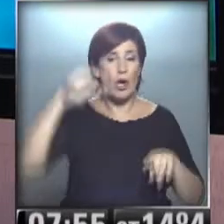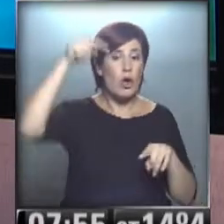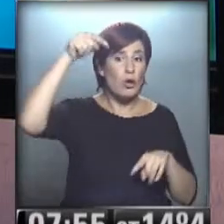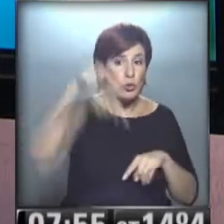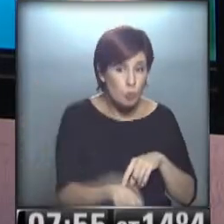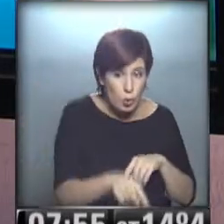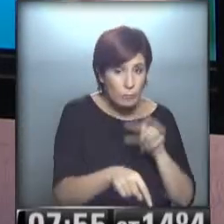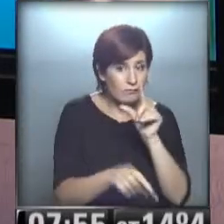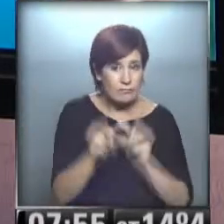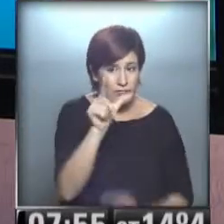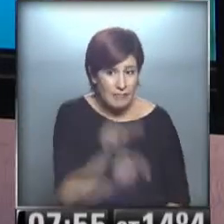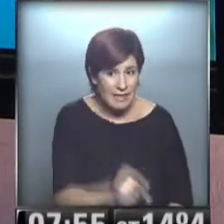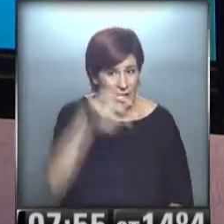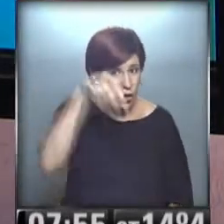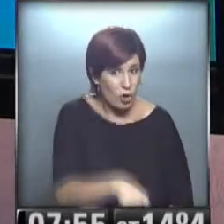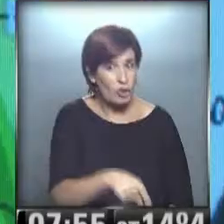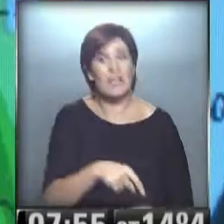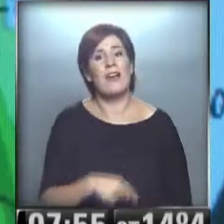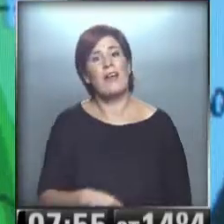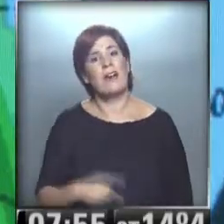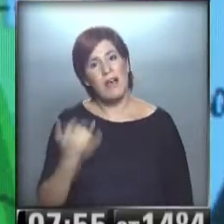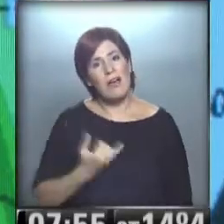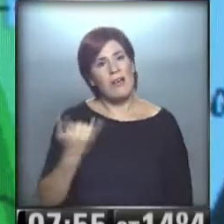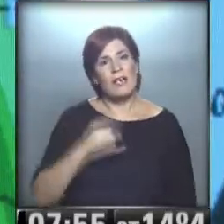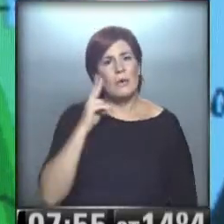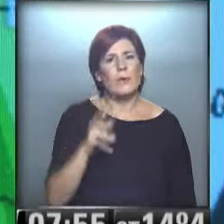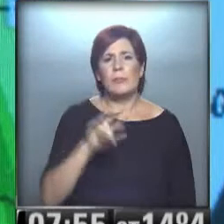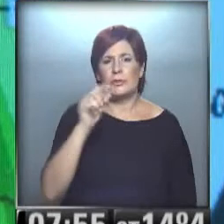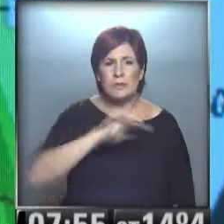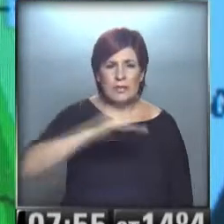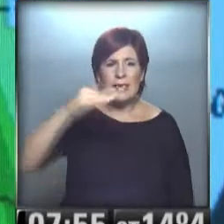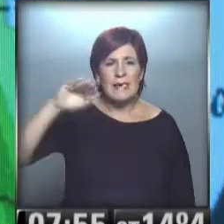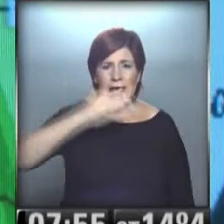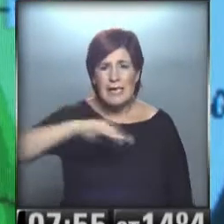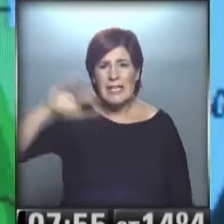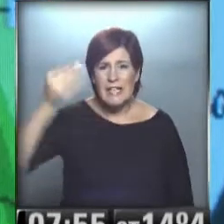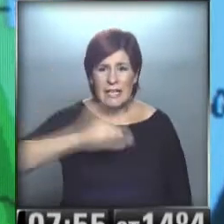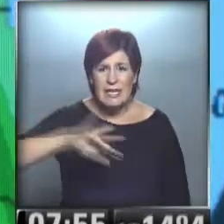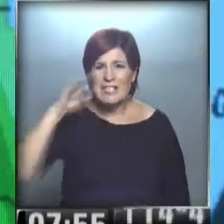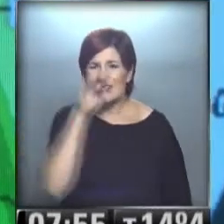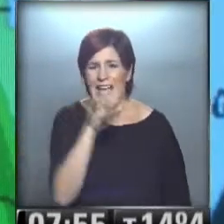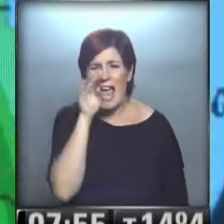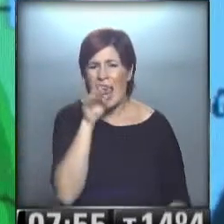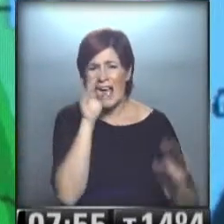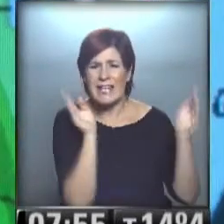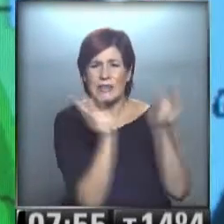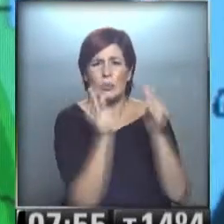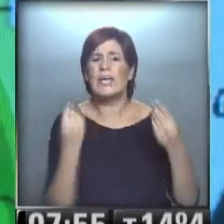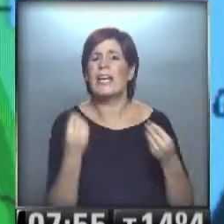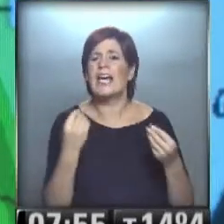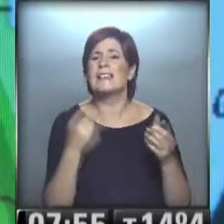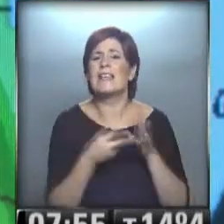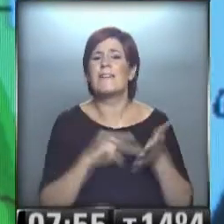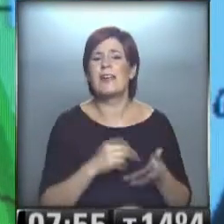la Patagonia tenemos dos características. Todas estas líneas que tienen numeritos negras que están juntitas, lo que indican es